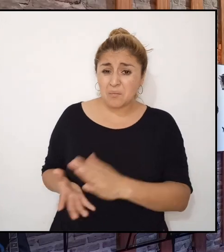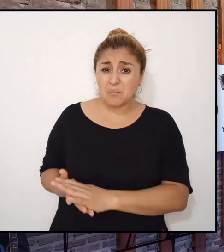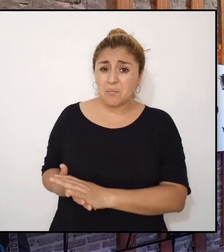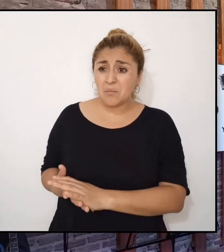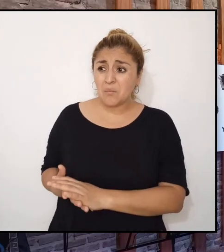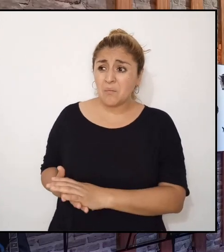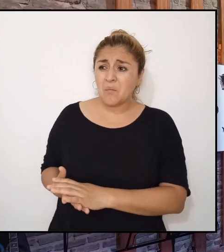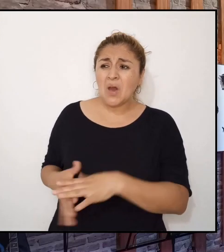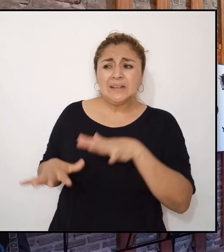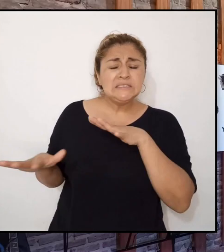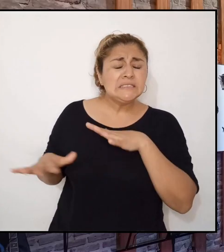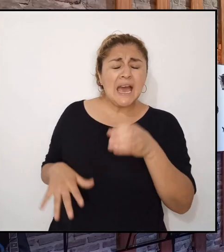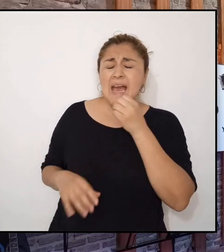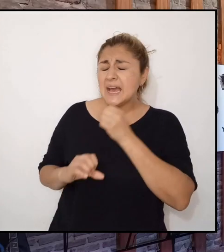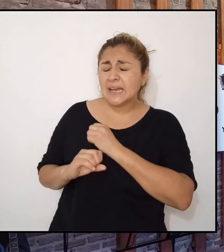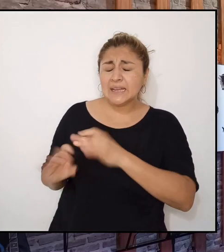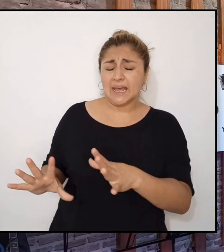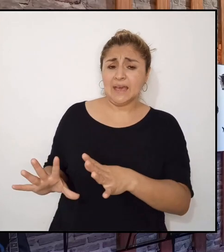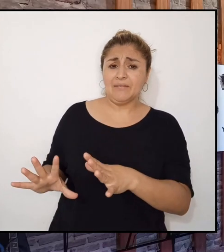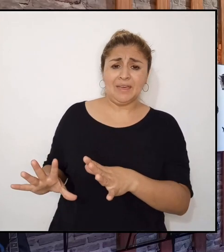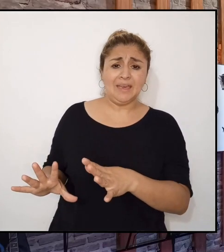el tercer día y nada.